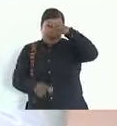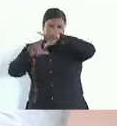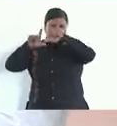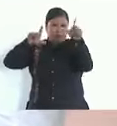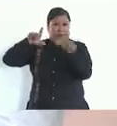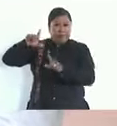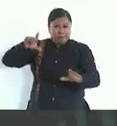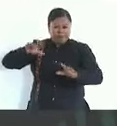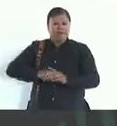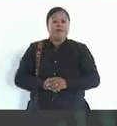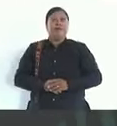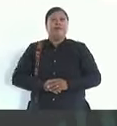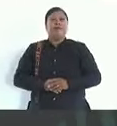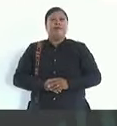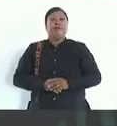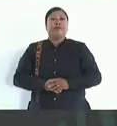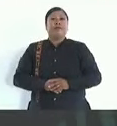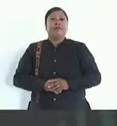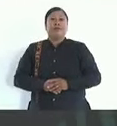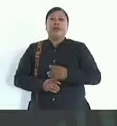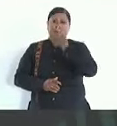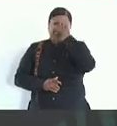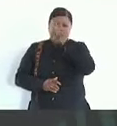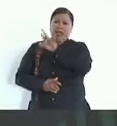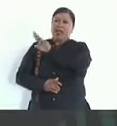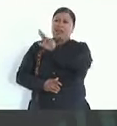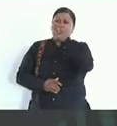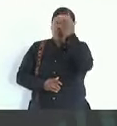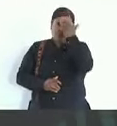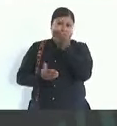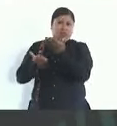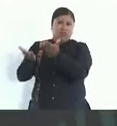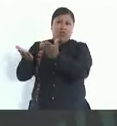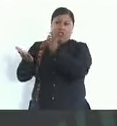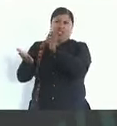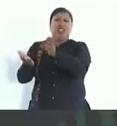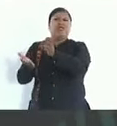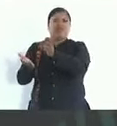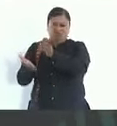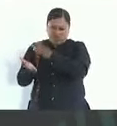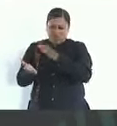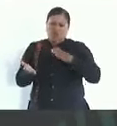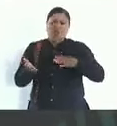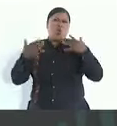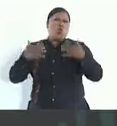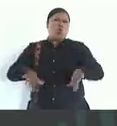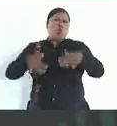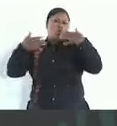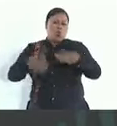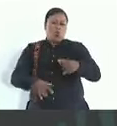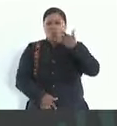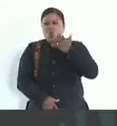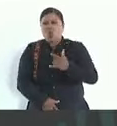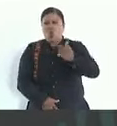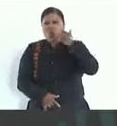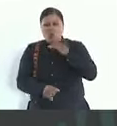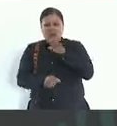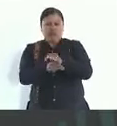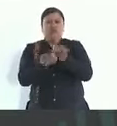Unidos Mexicanos, el reconocimiento como un ciudadano emérito de este